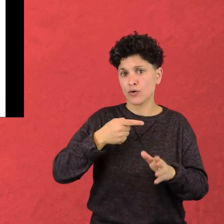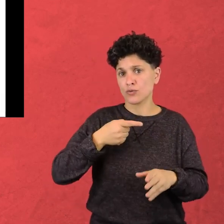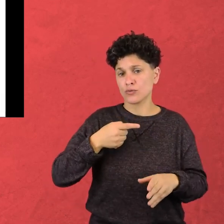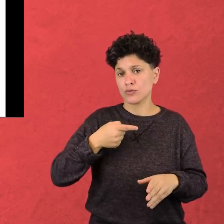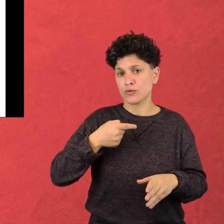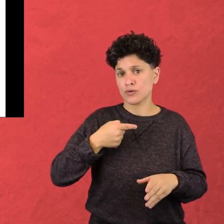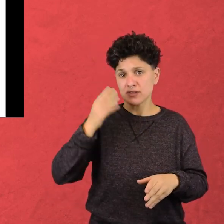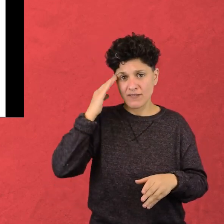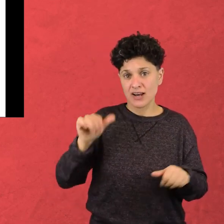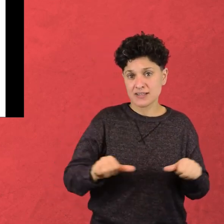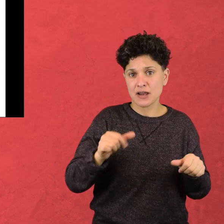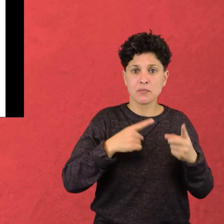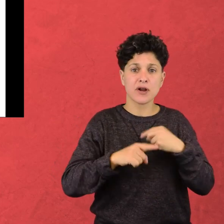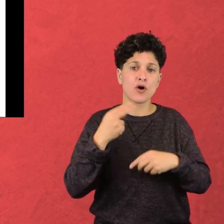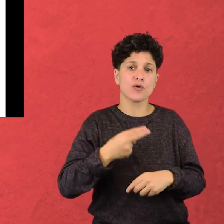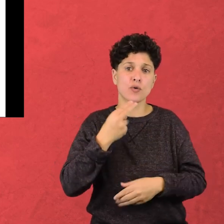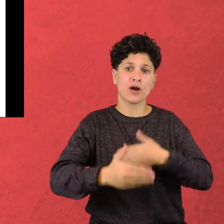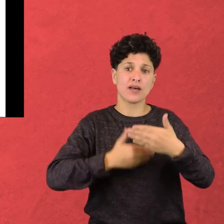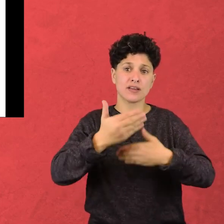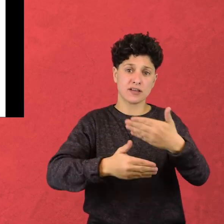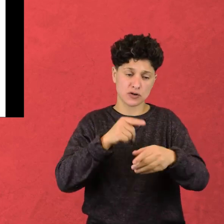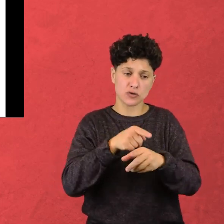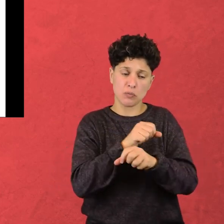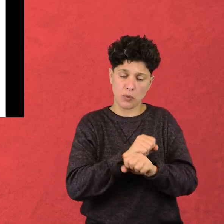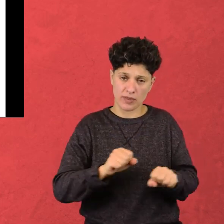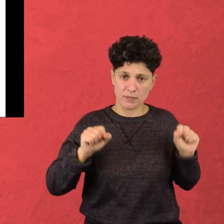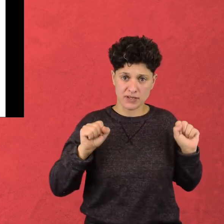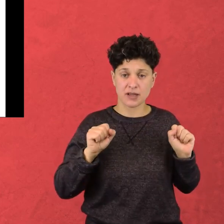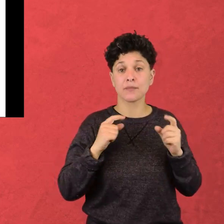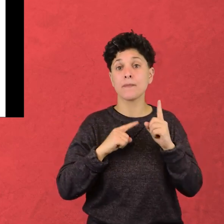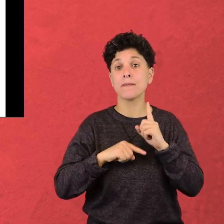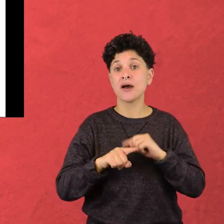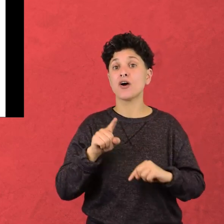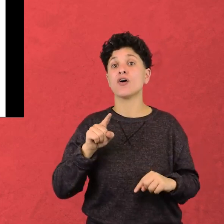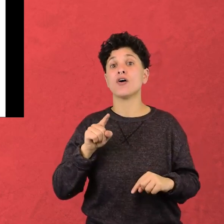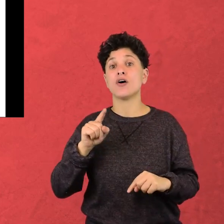nace con un talento pero nunca lo desarrolló, etc.